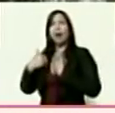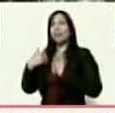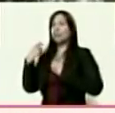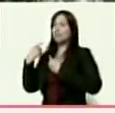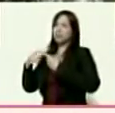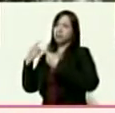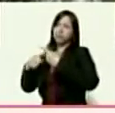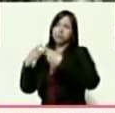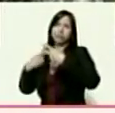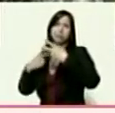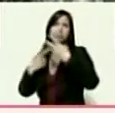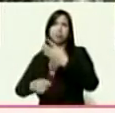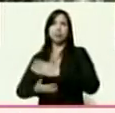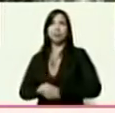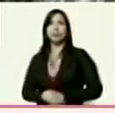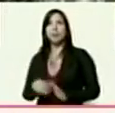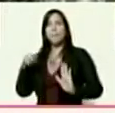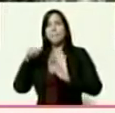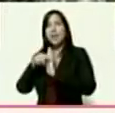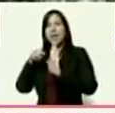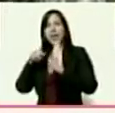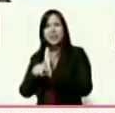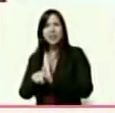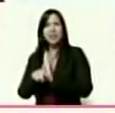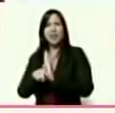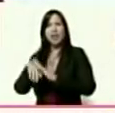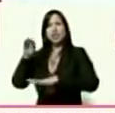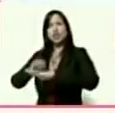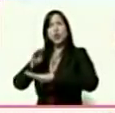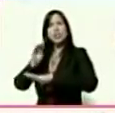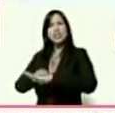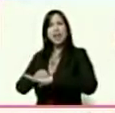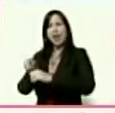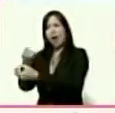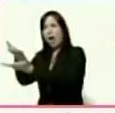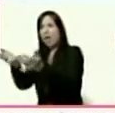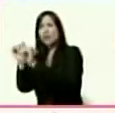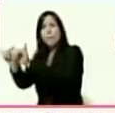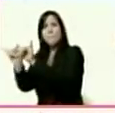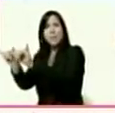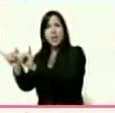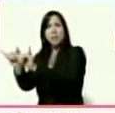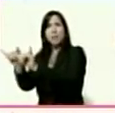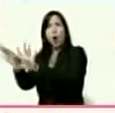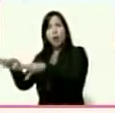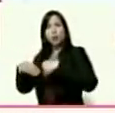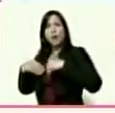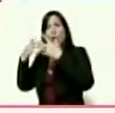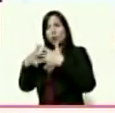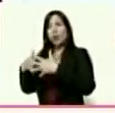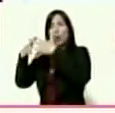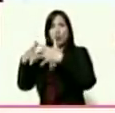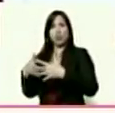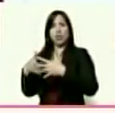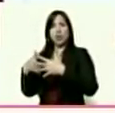las medidas que solicitadas por ellos ha tomado Estados Unidos y sus aliados.